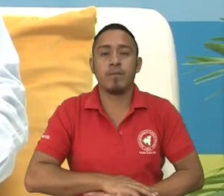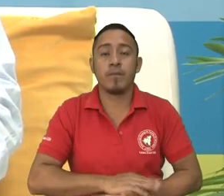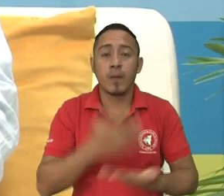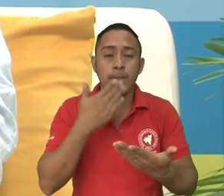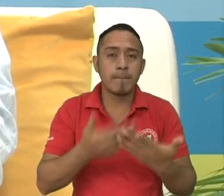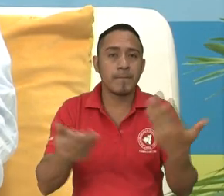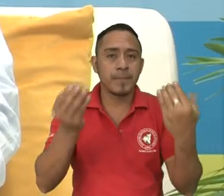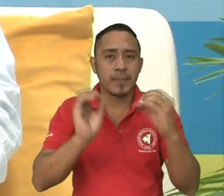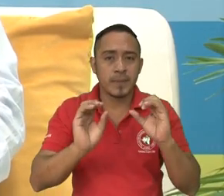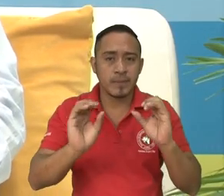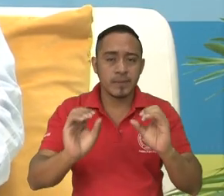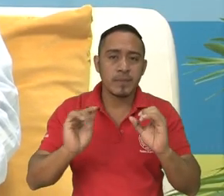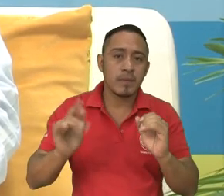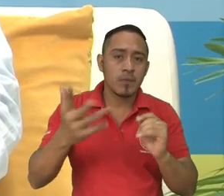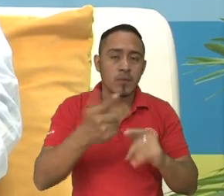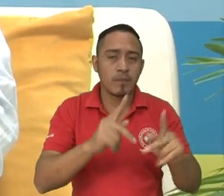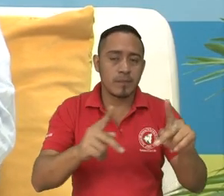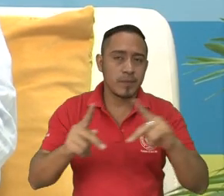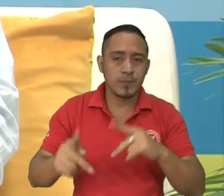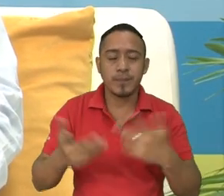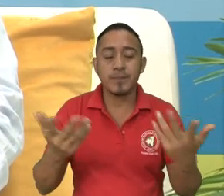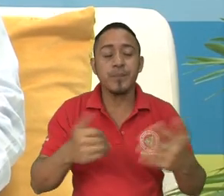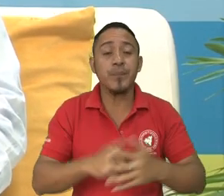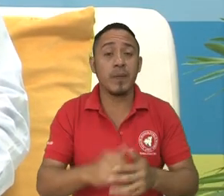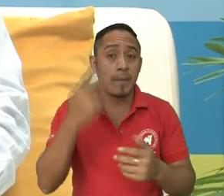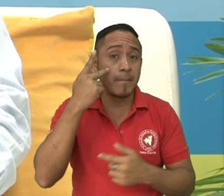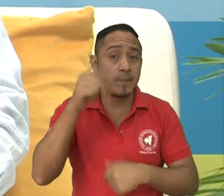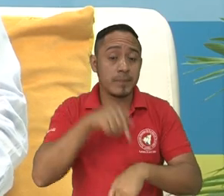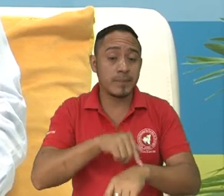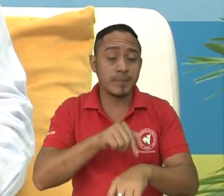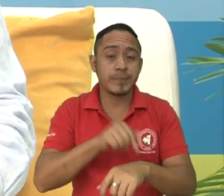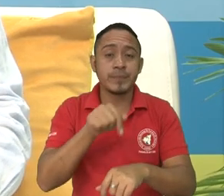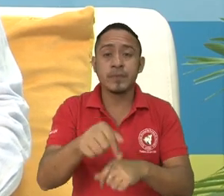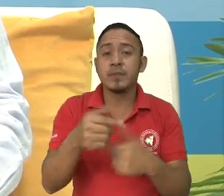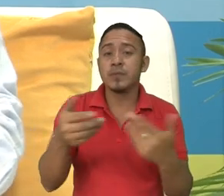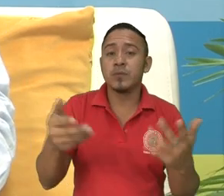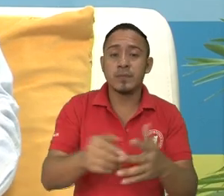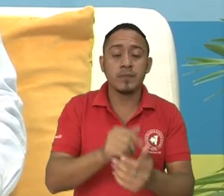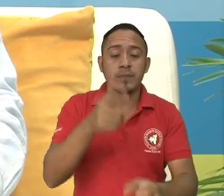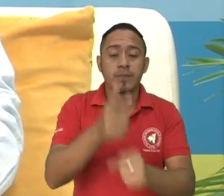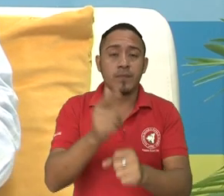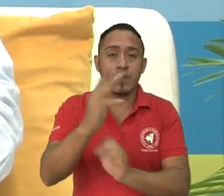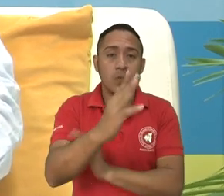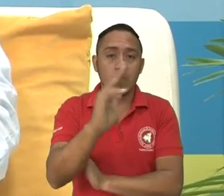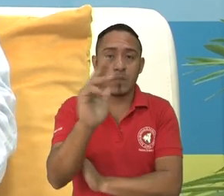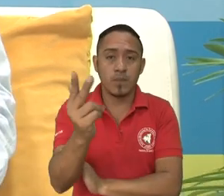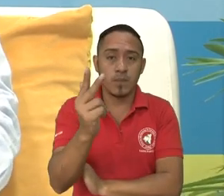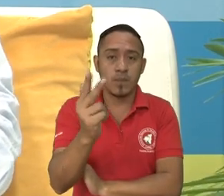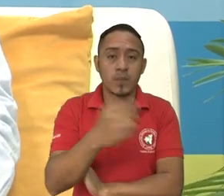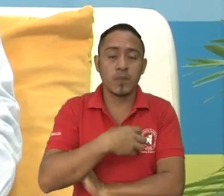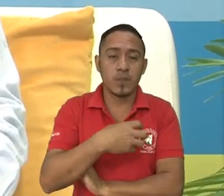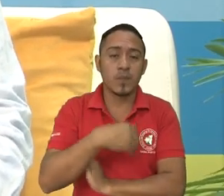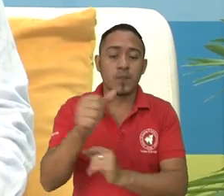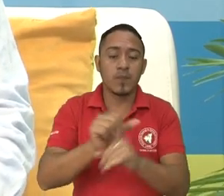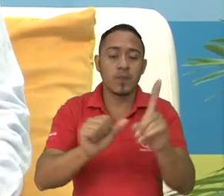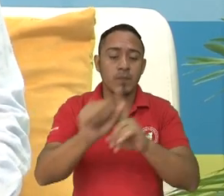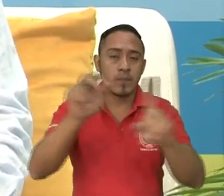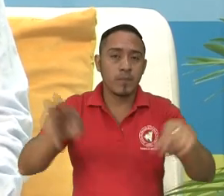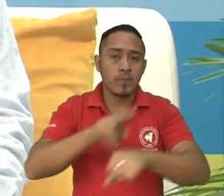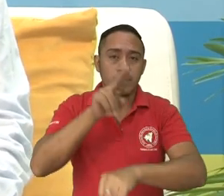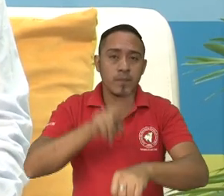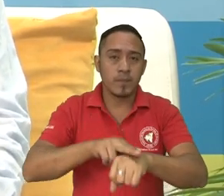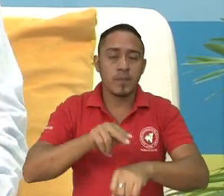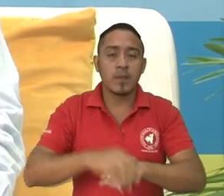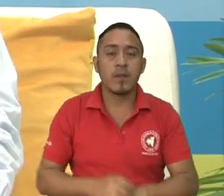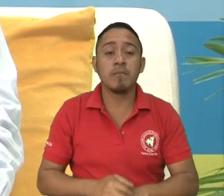Muy buenas tardes tengan todos amigos y amigas que nos sintonizan a esta hora a través de la señal del canal 98, el canal parlamentario, el canal de